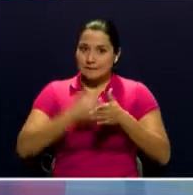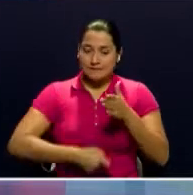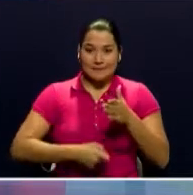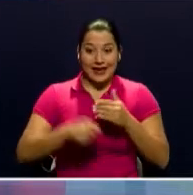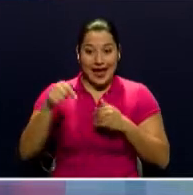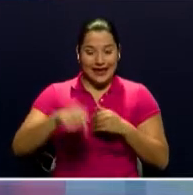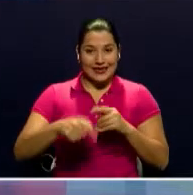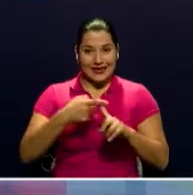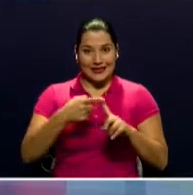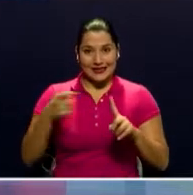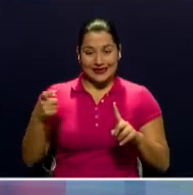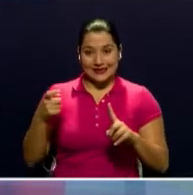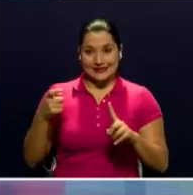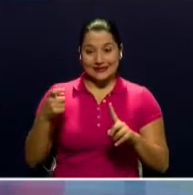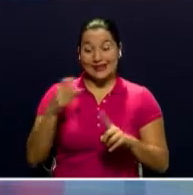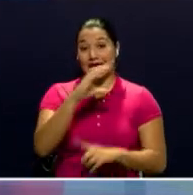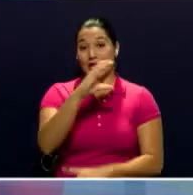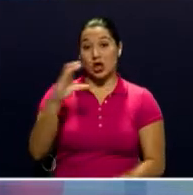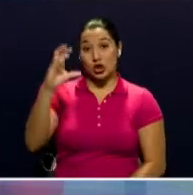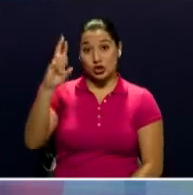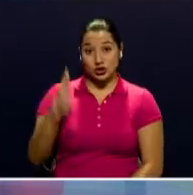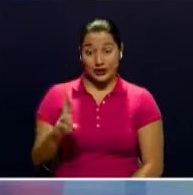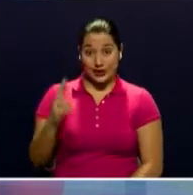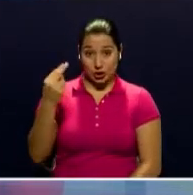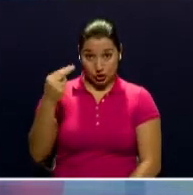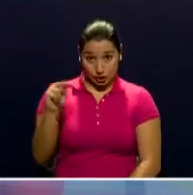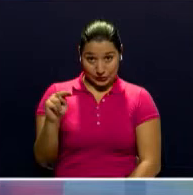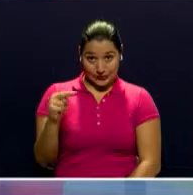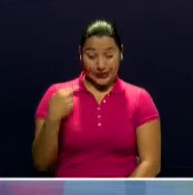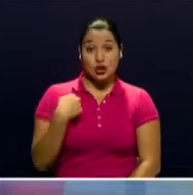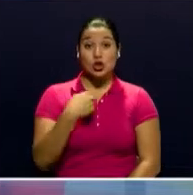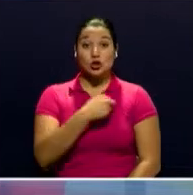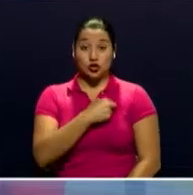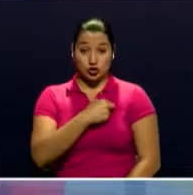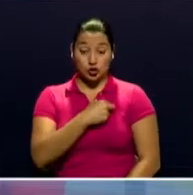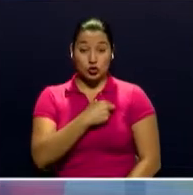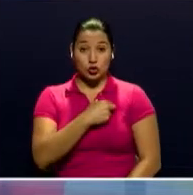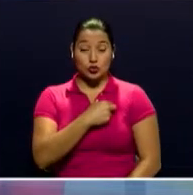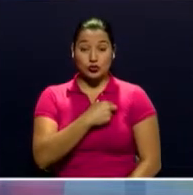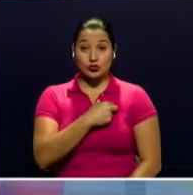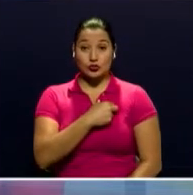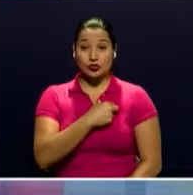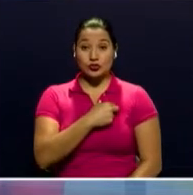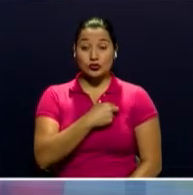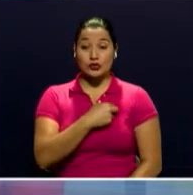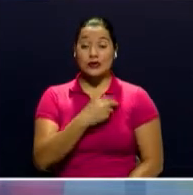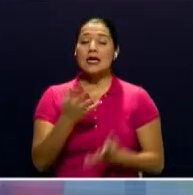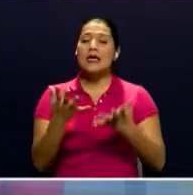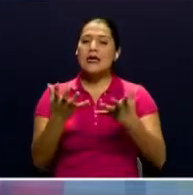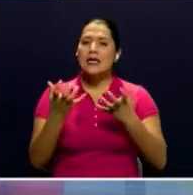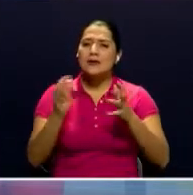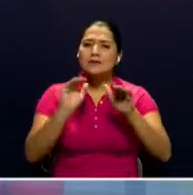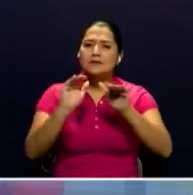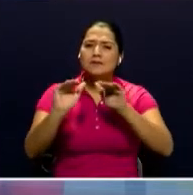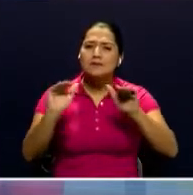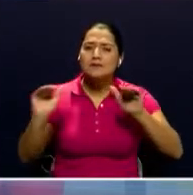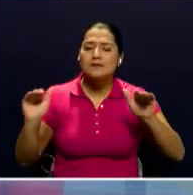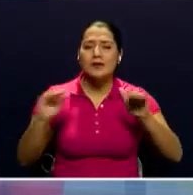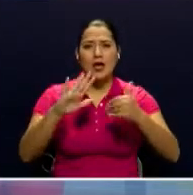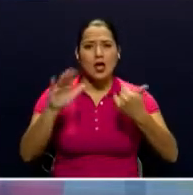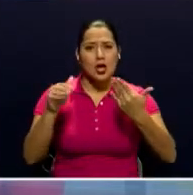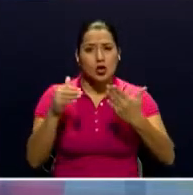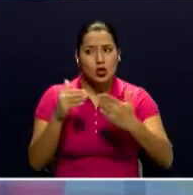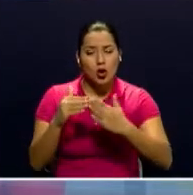el set de Costa Rica Noticias. Nos sumamos al llamado de que todos levantemos